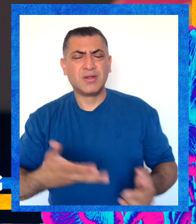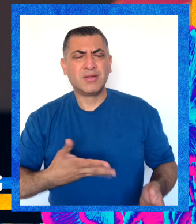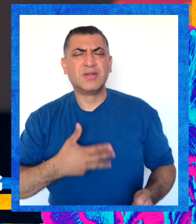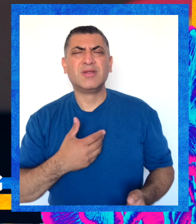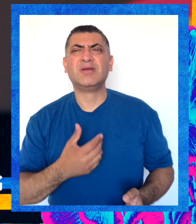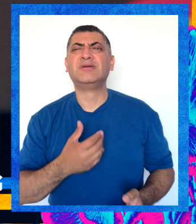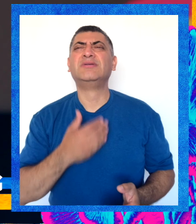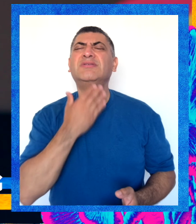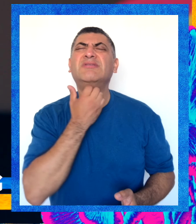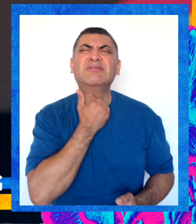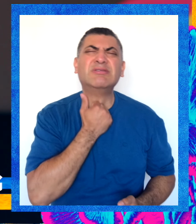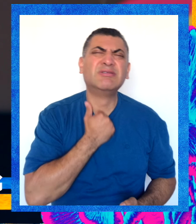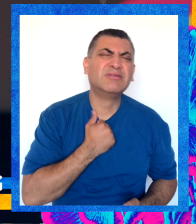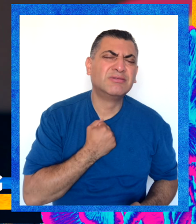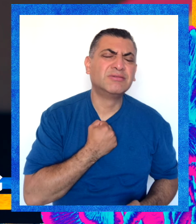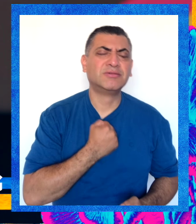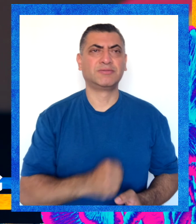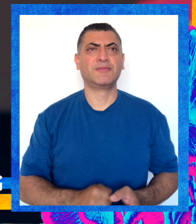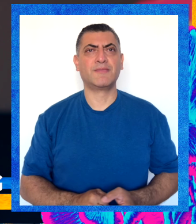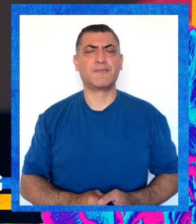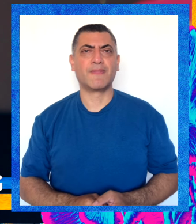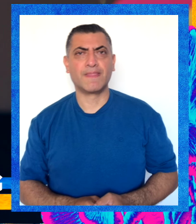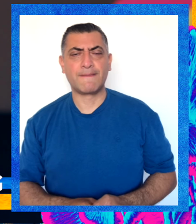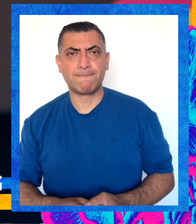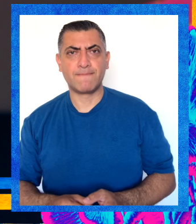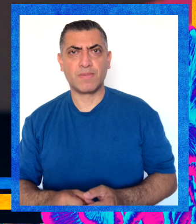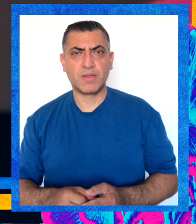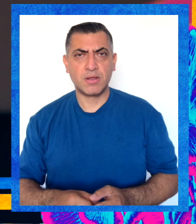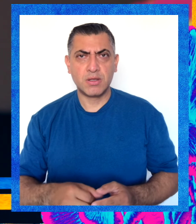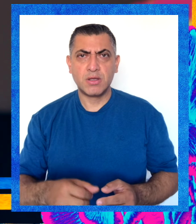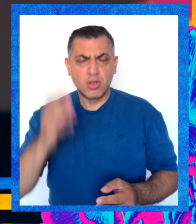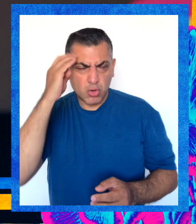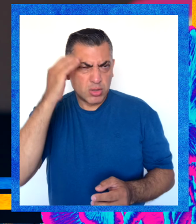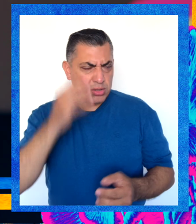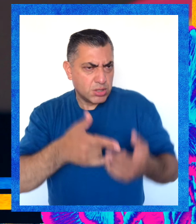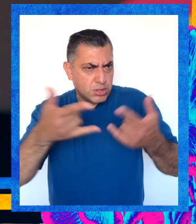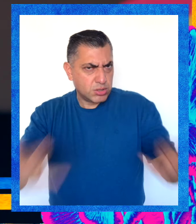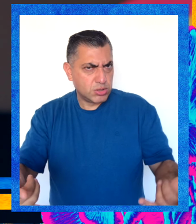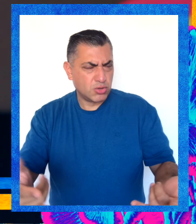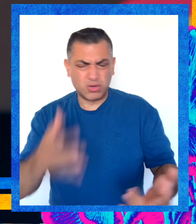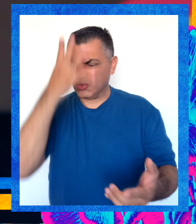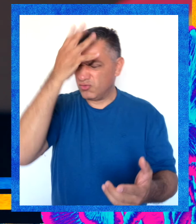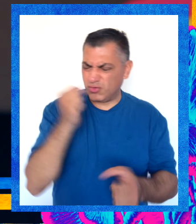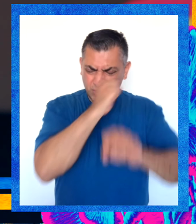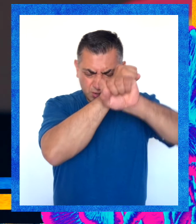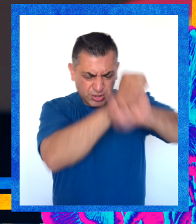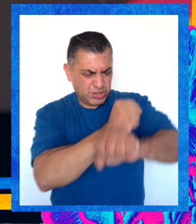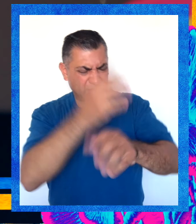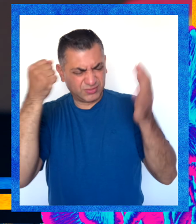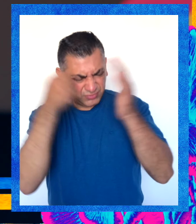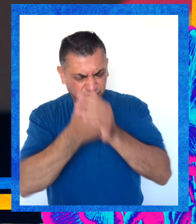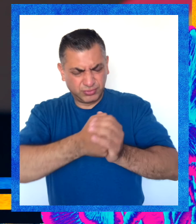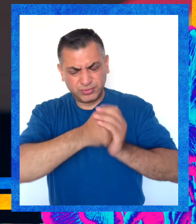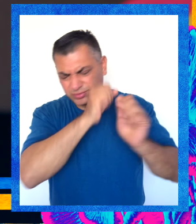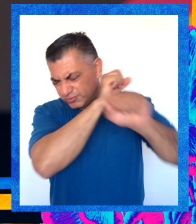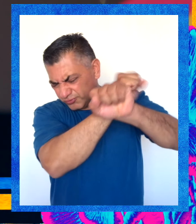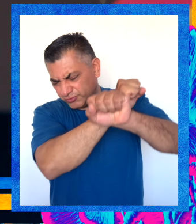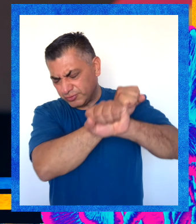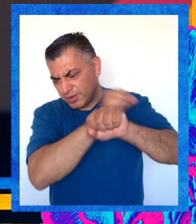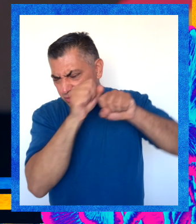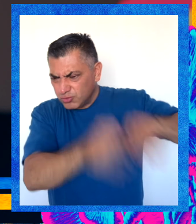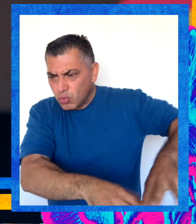insultos de los que sabían únicamente parte de la historia y los soporto por amor a ti sufre el rechazo la humillación la negación y el